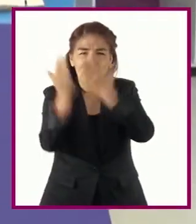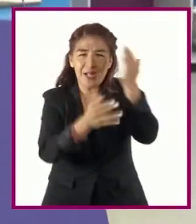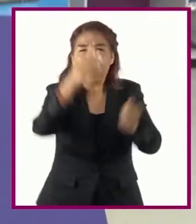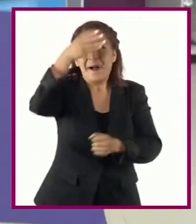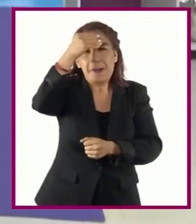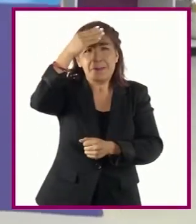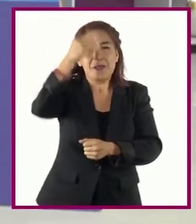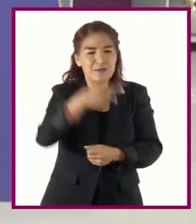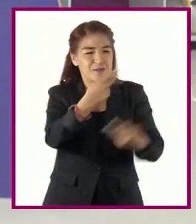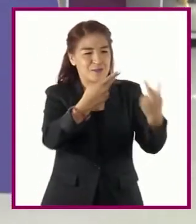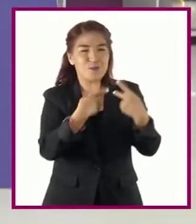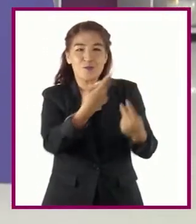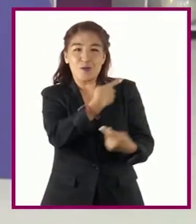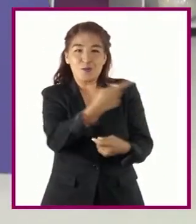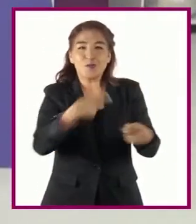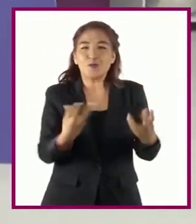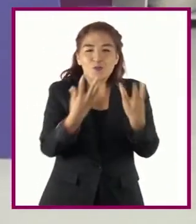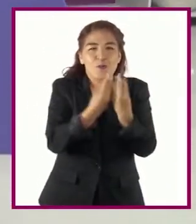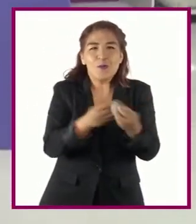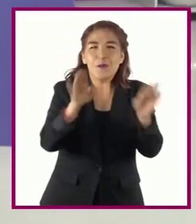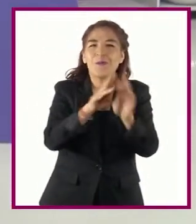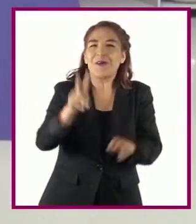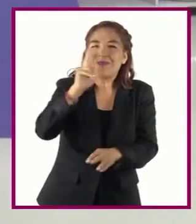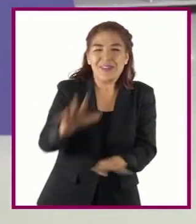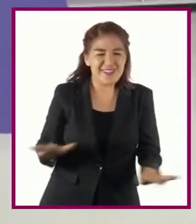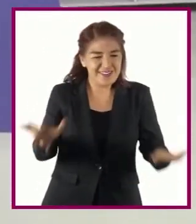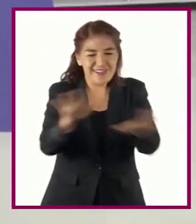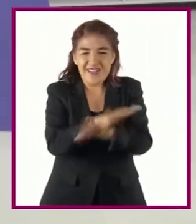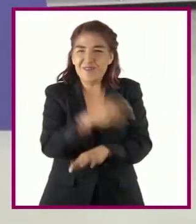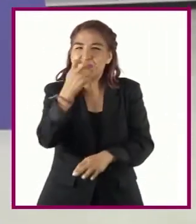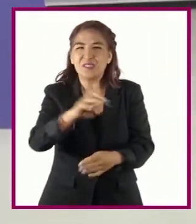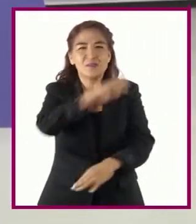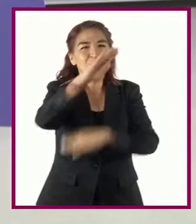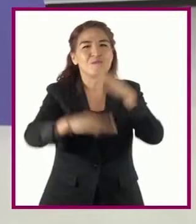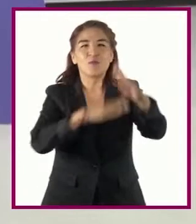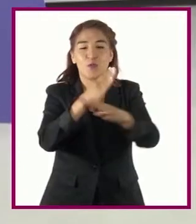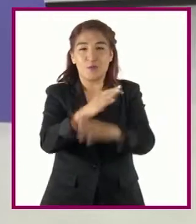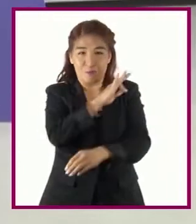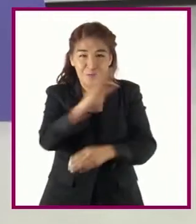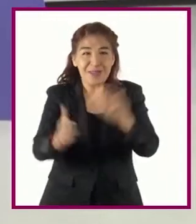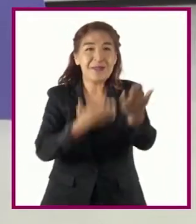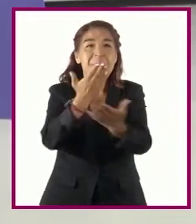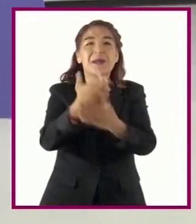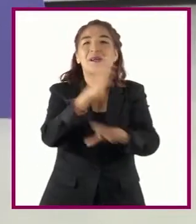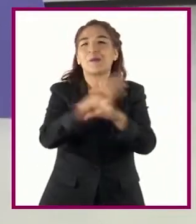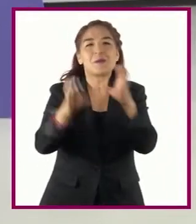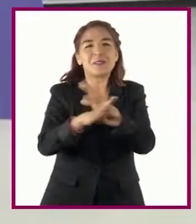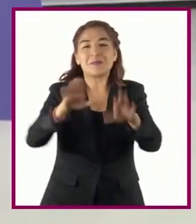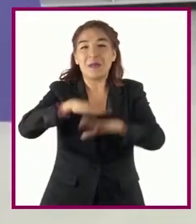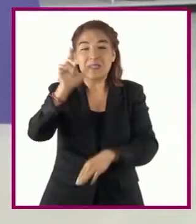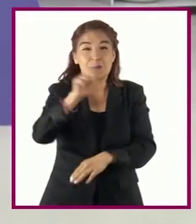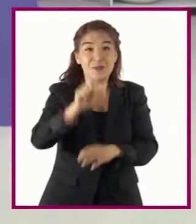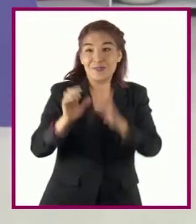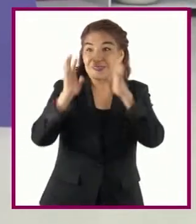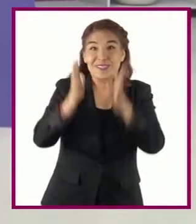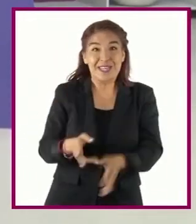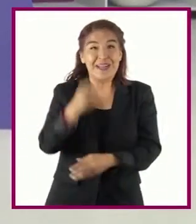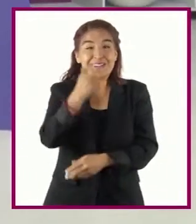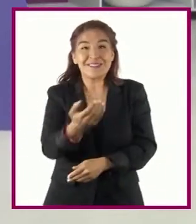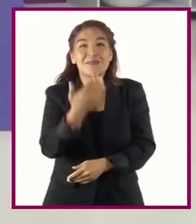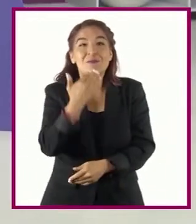Veríamos juntos cambiar en luz las tinieblas del mundo. ¿Podríamos pedir más? Cuando llegue ese tiempo,